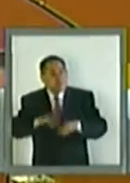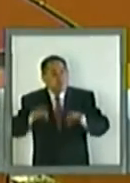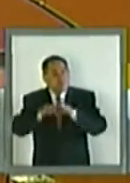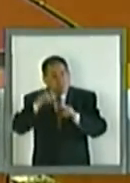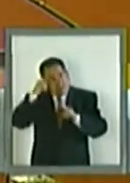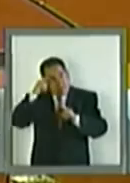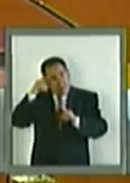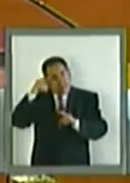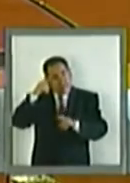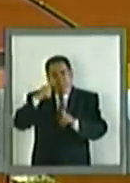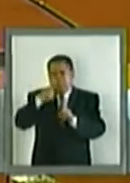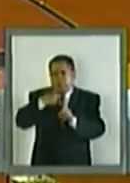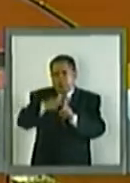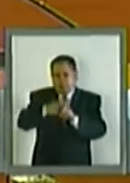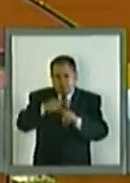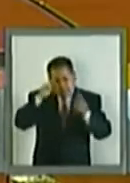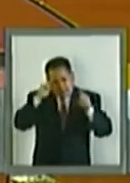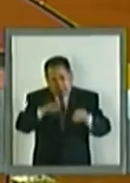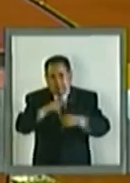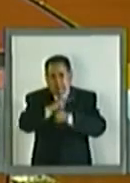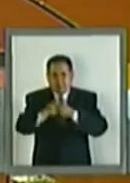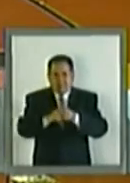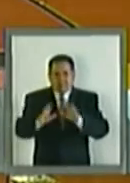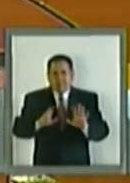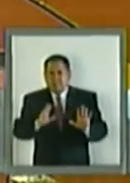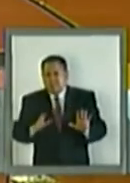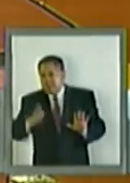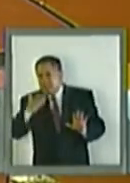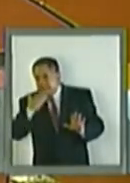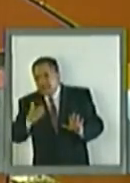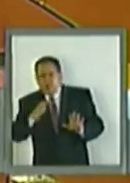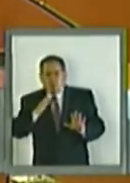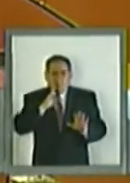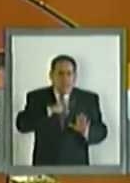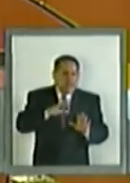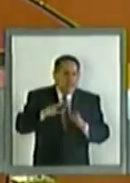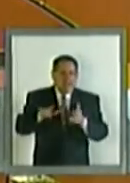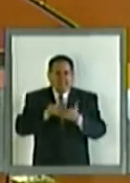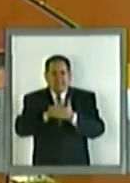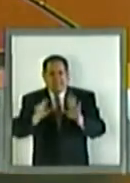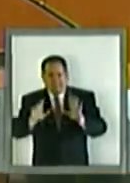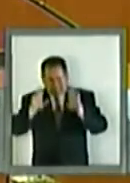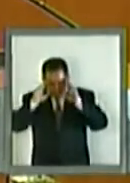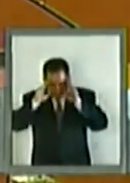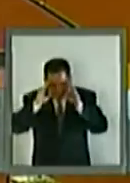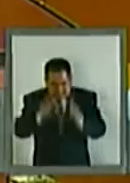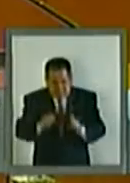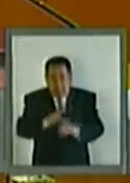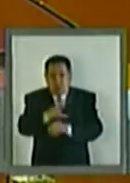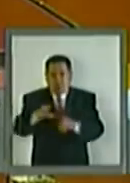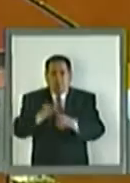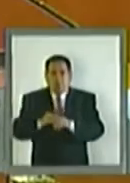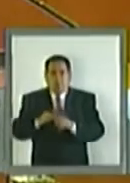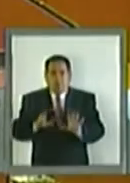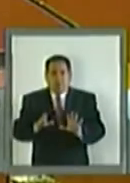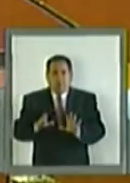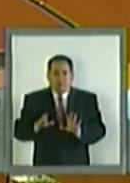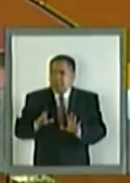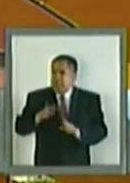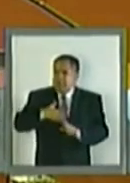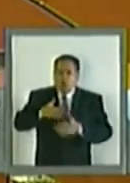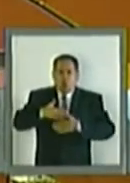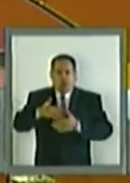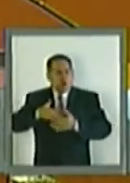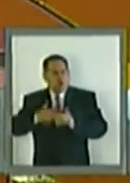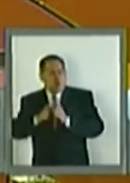a ver por el país. Dejemos de ver si es una excelente o es una mala forma de implementación. Vamos a dejar de ponernos